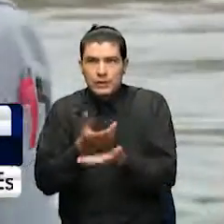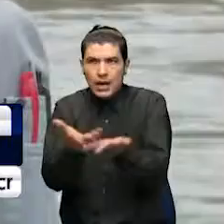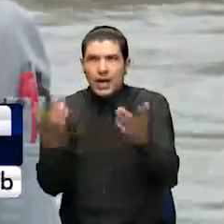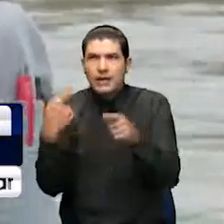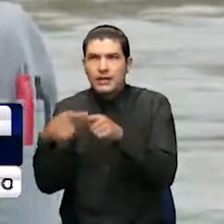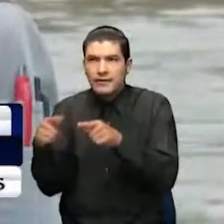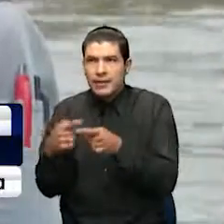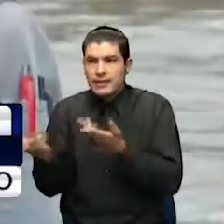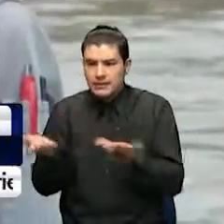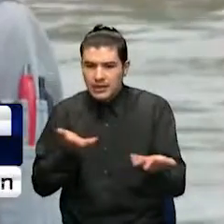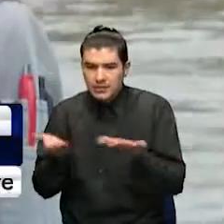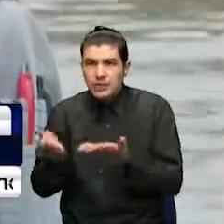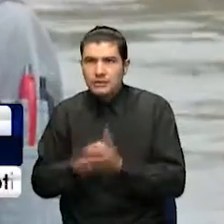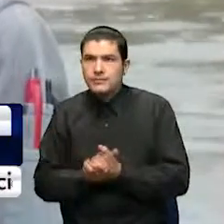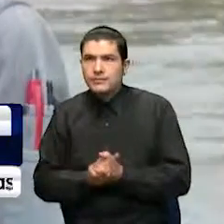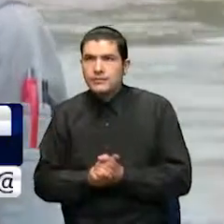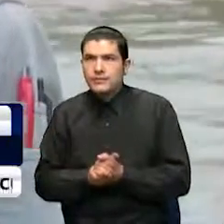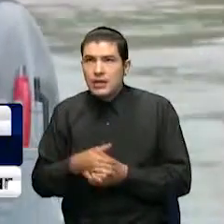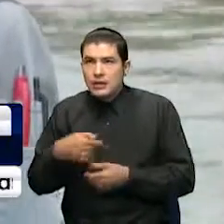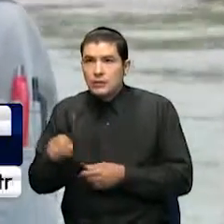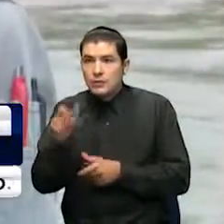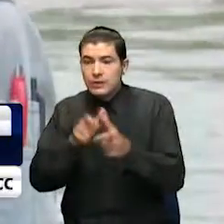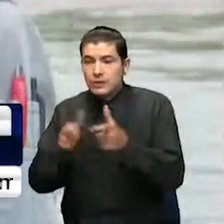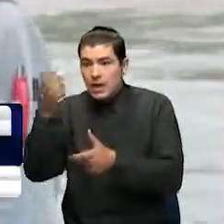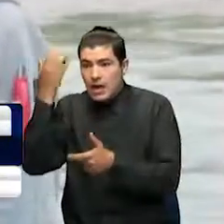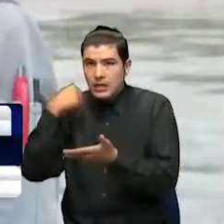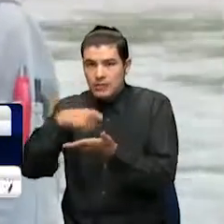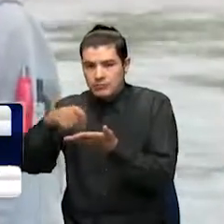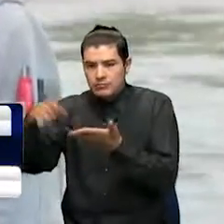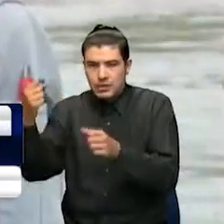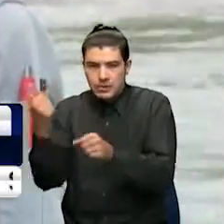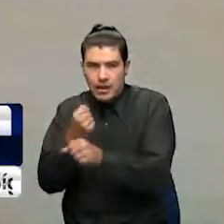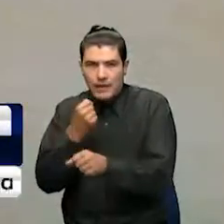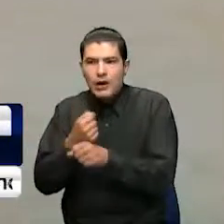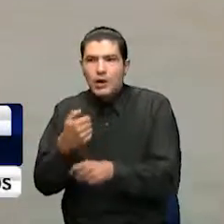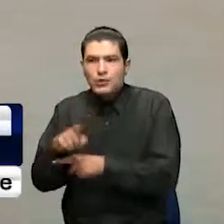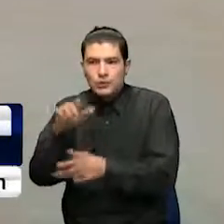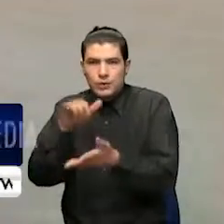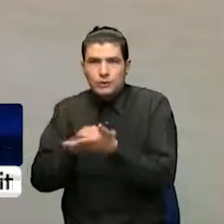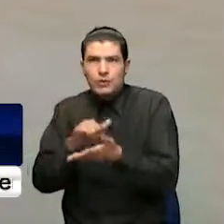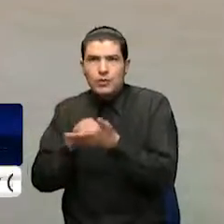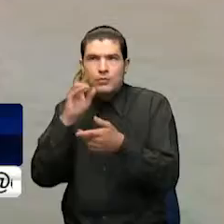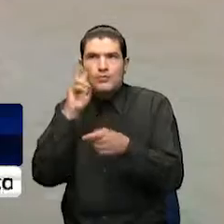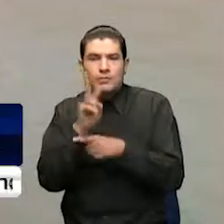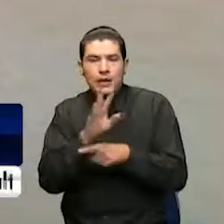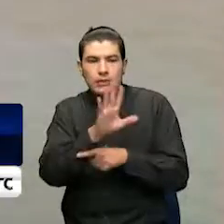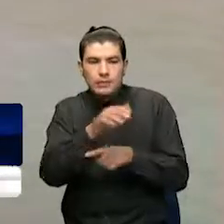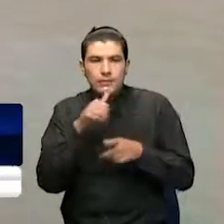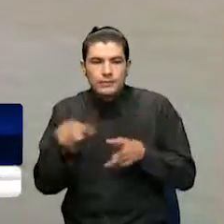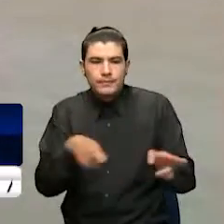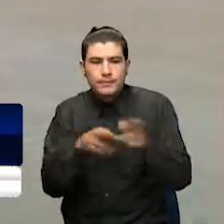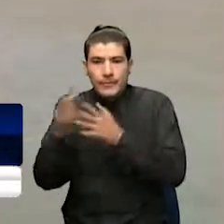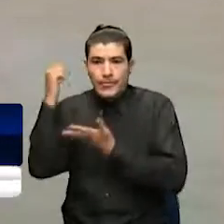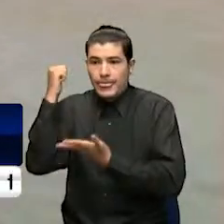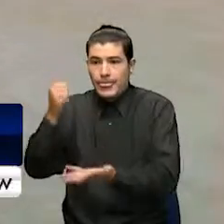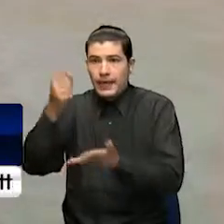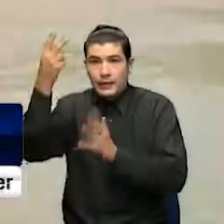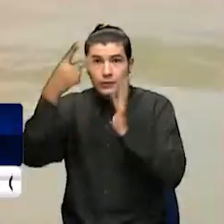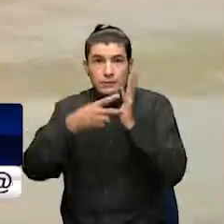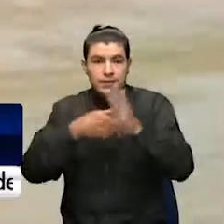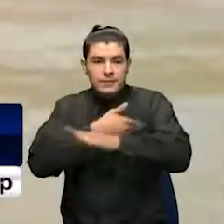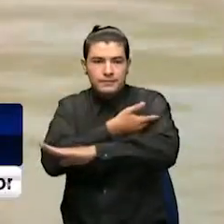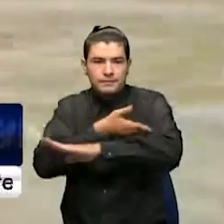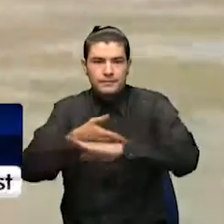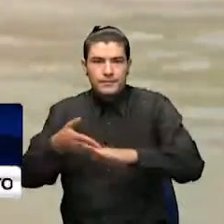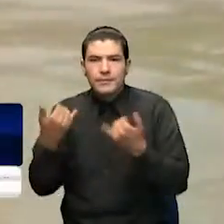servicios, fueron contratistas de Ecopetrol desarrollando el programa Centinelas del Río. Con una inversión que supera los